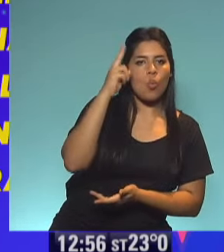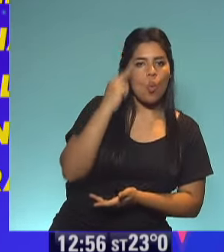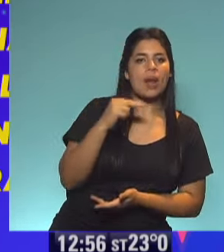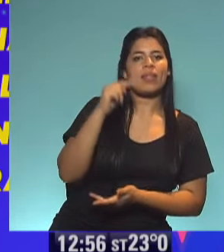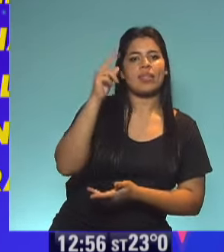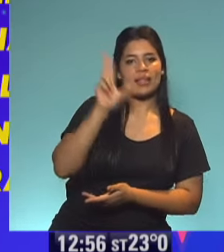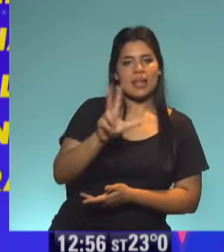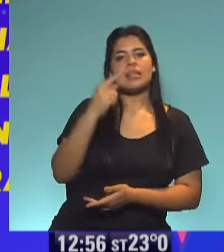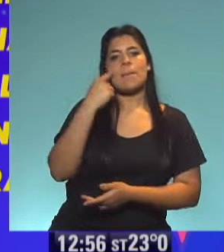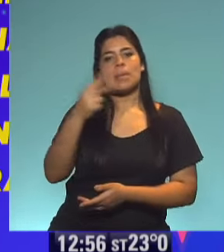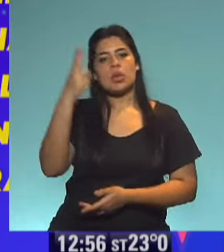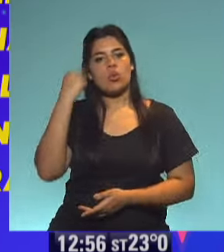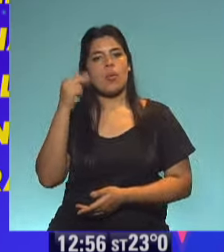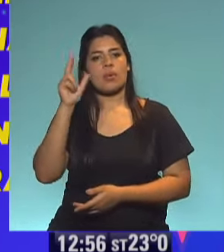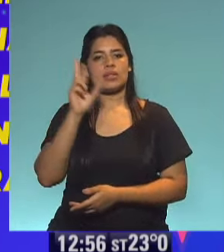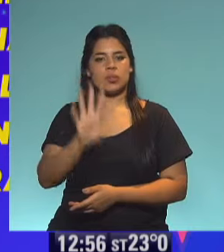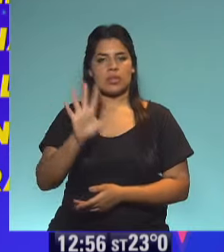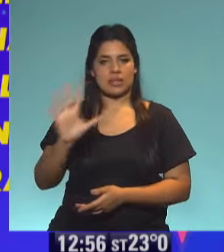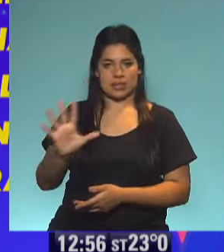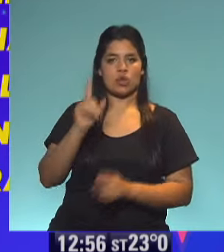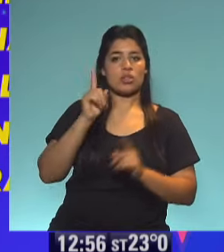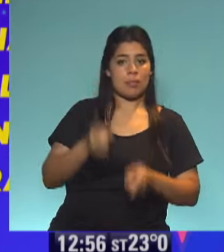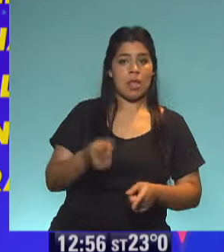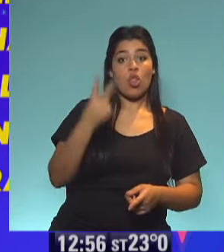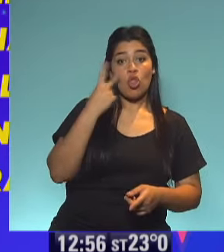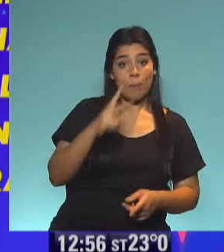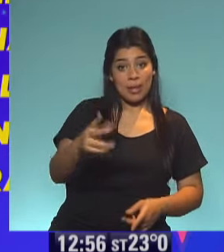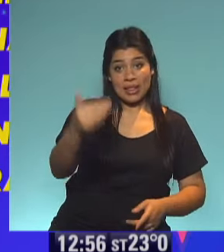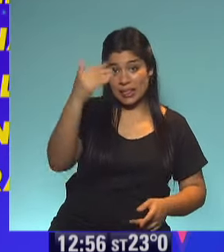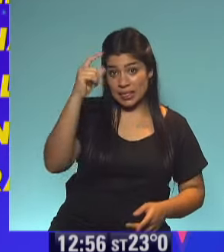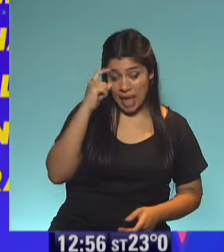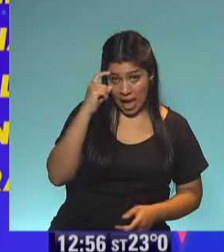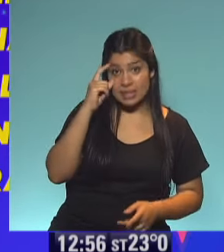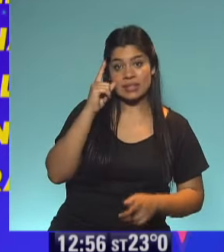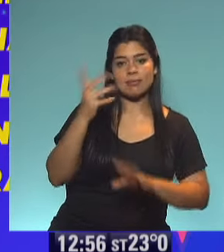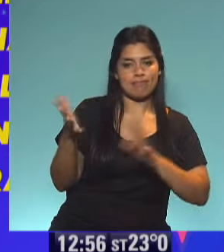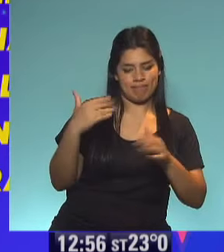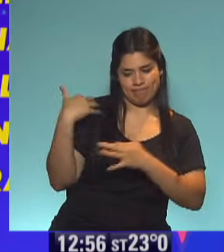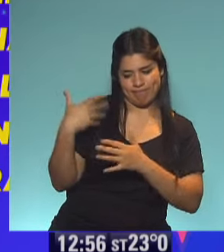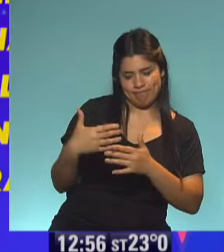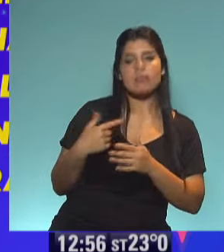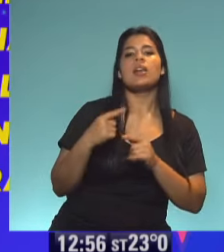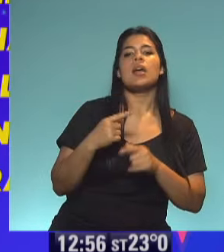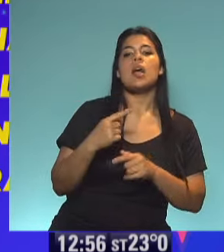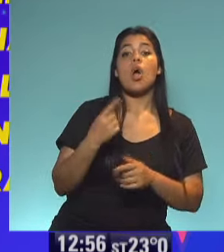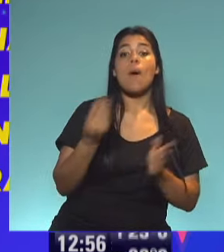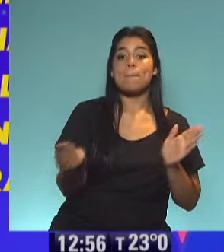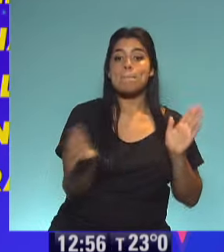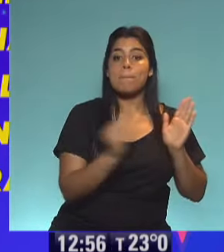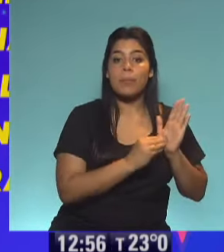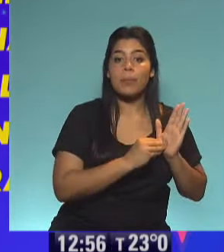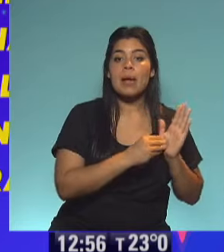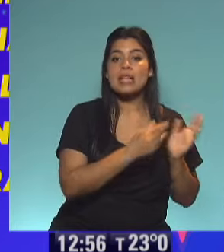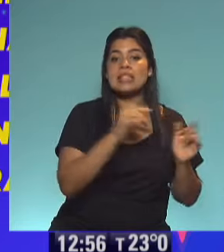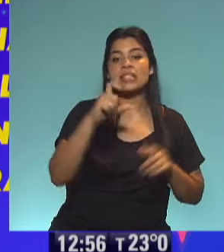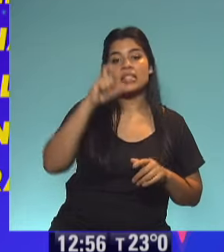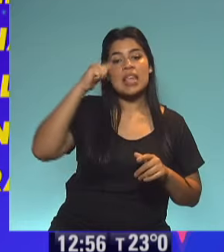1955. En 2010, ya más cerca de nuestra época, se vuelve a incluir la categoría afro en el Censo Nacional